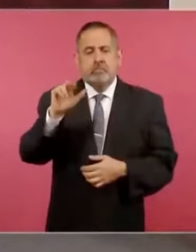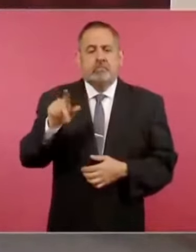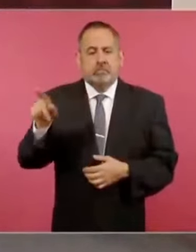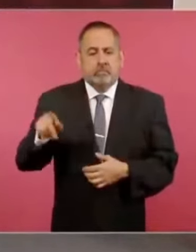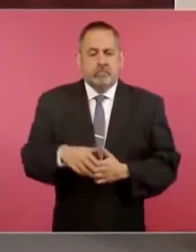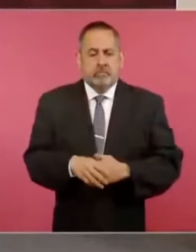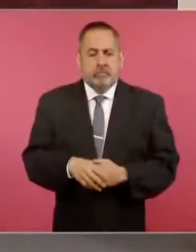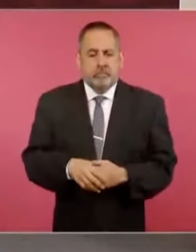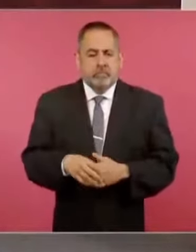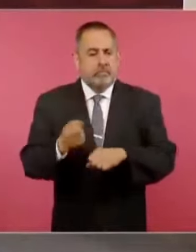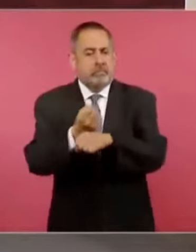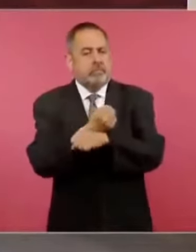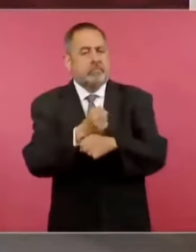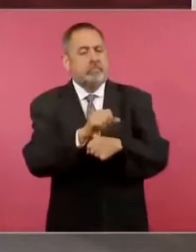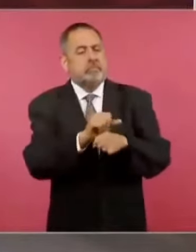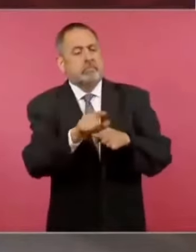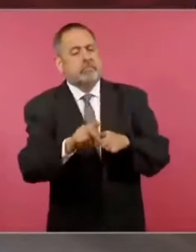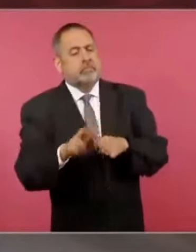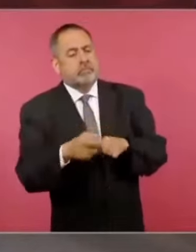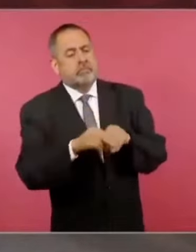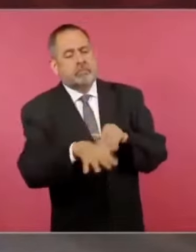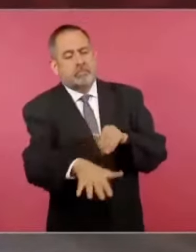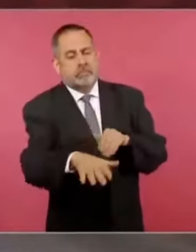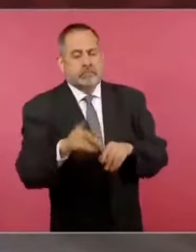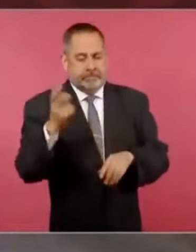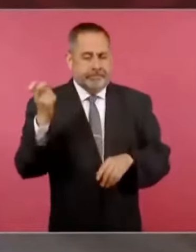La sangre del río.